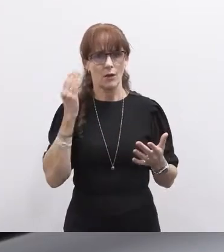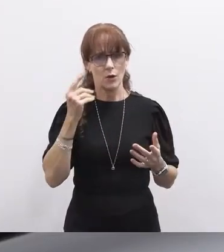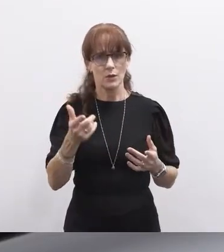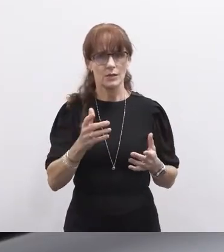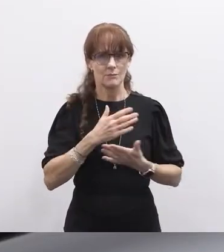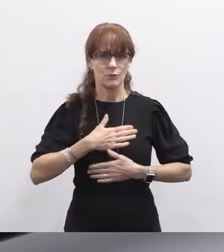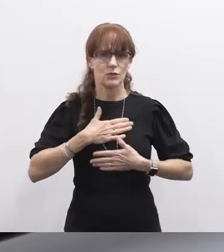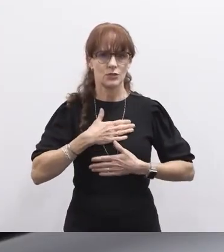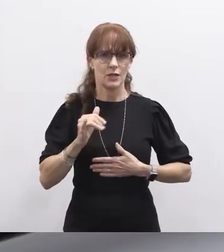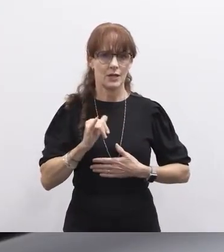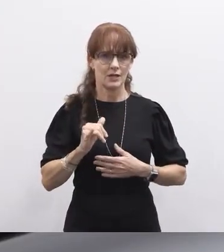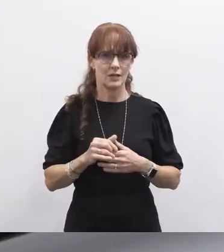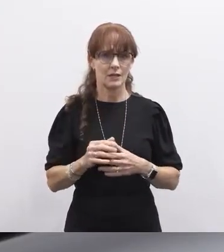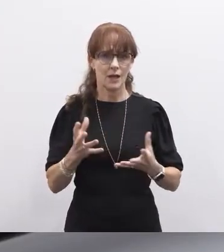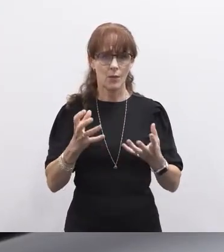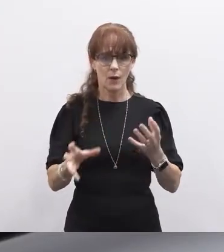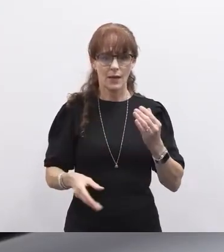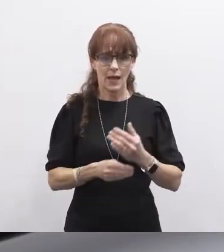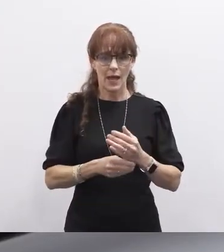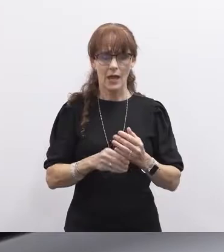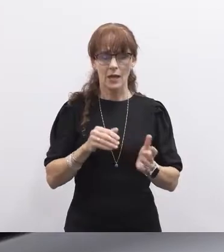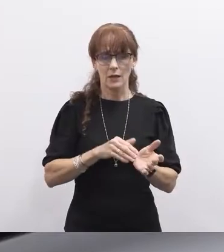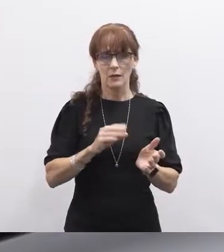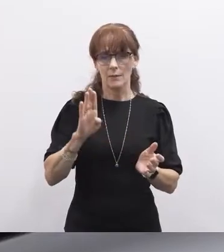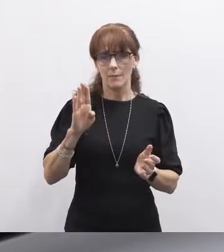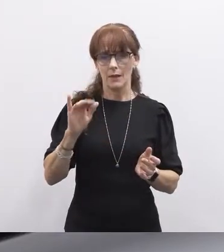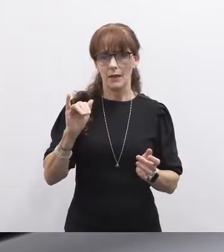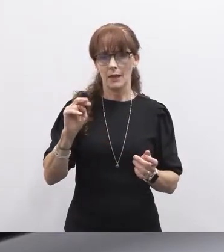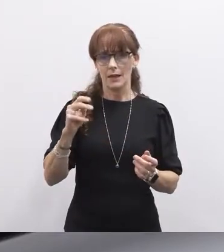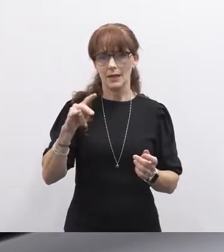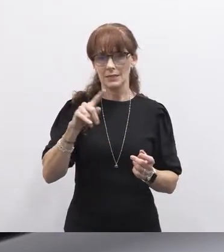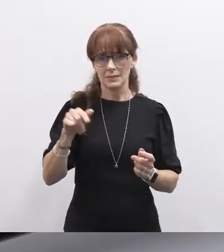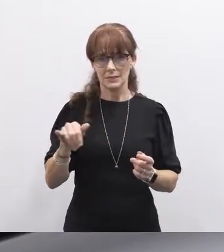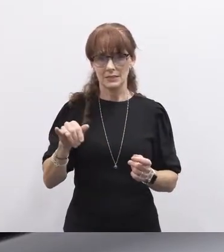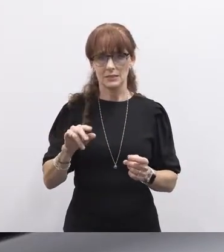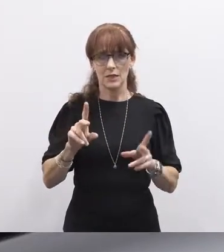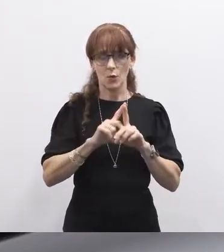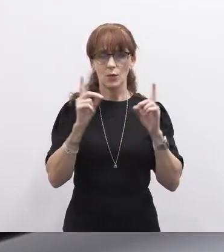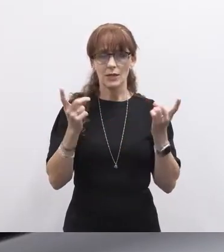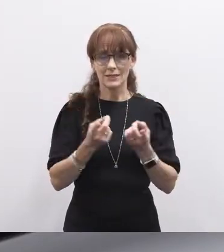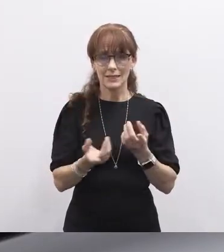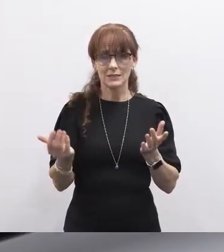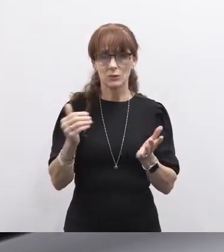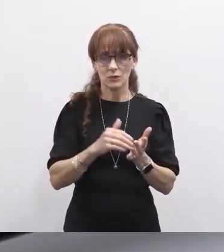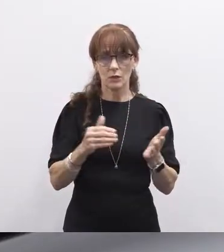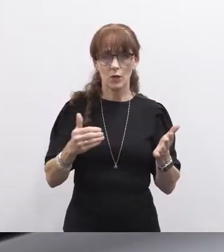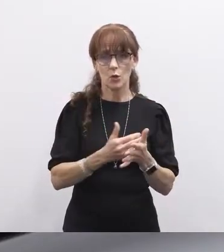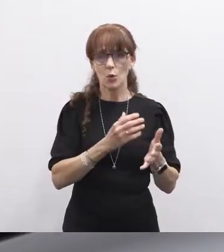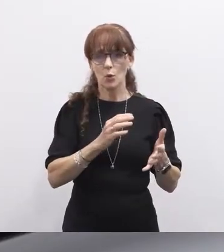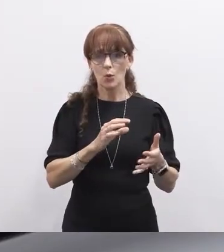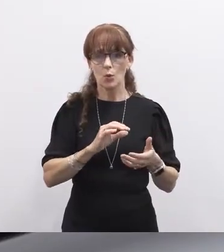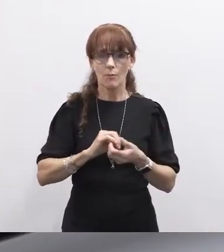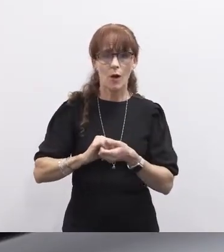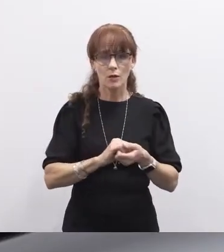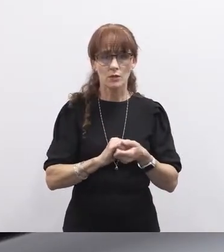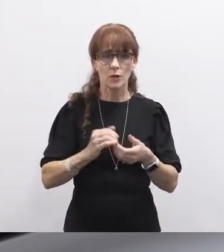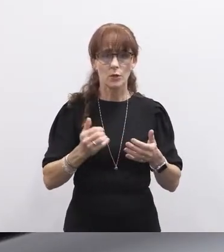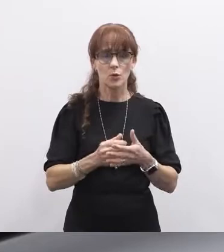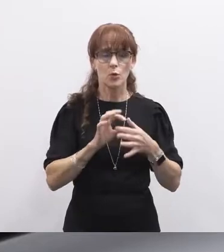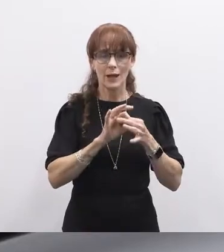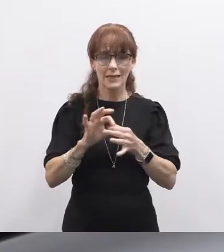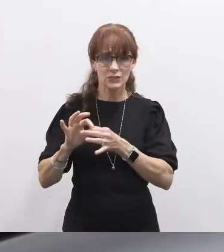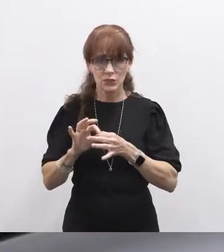parte muy importante y es muy apreciado. Y quiero agregar, doctor Benítez, a lo que dice, redistritación es oportunidad para